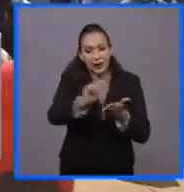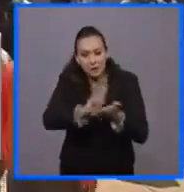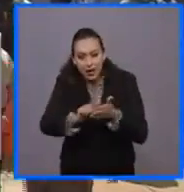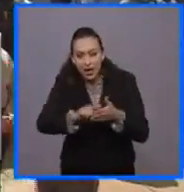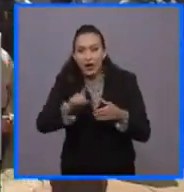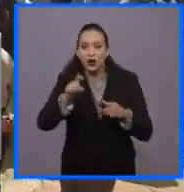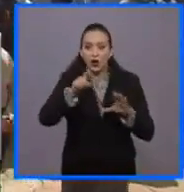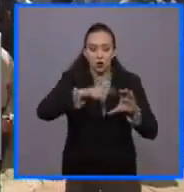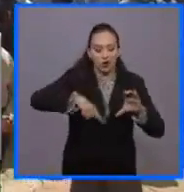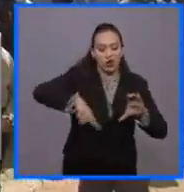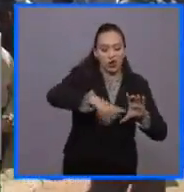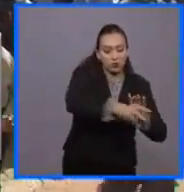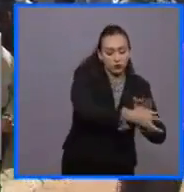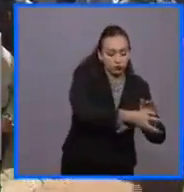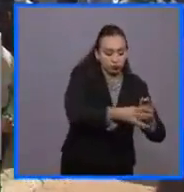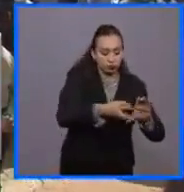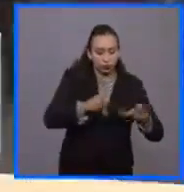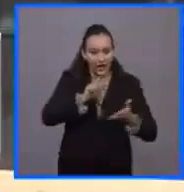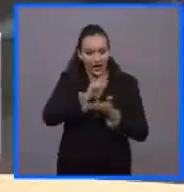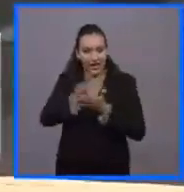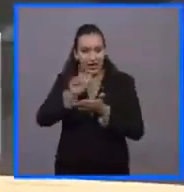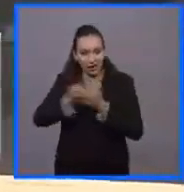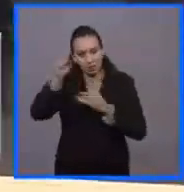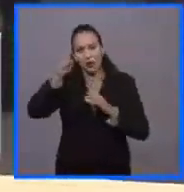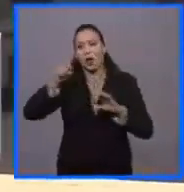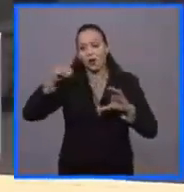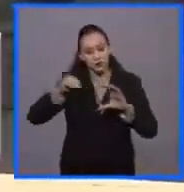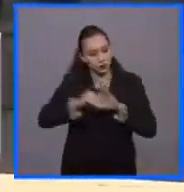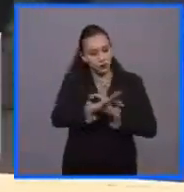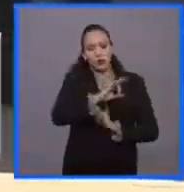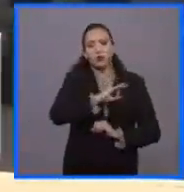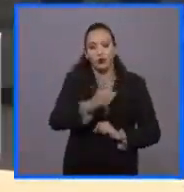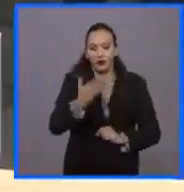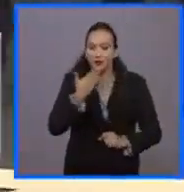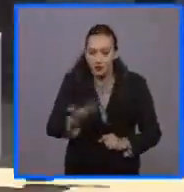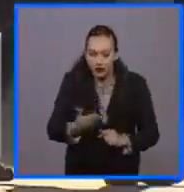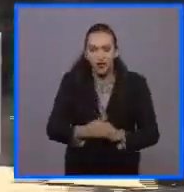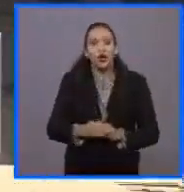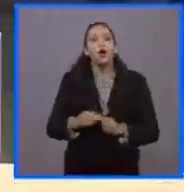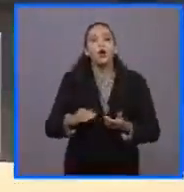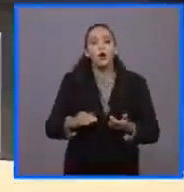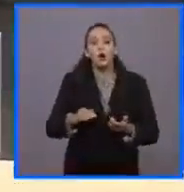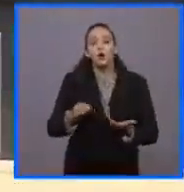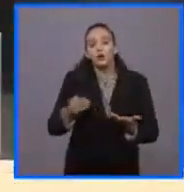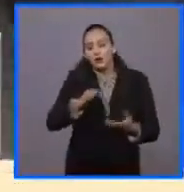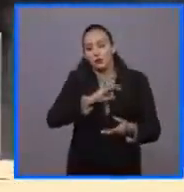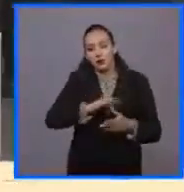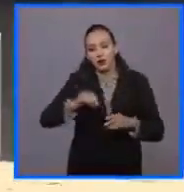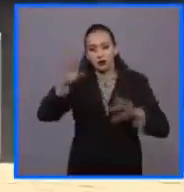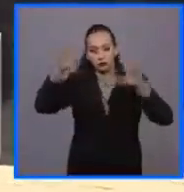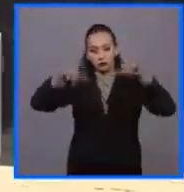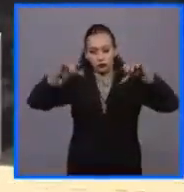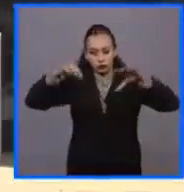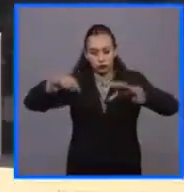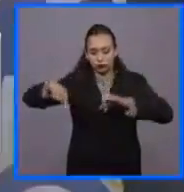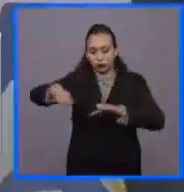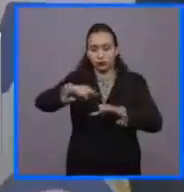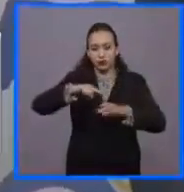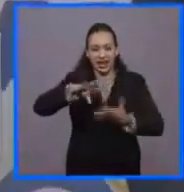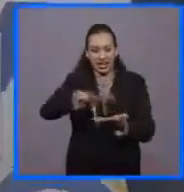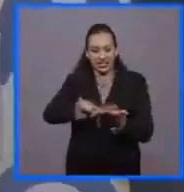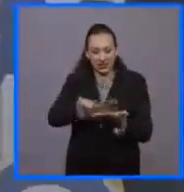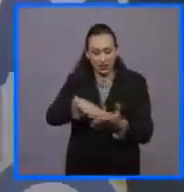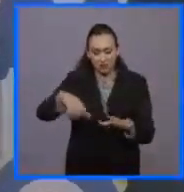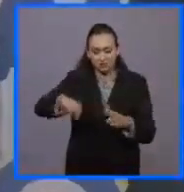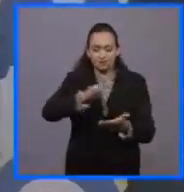desasolve de alcantarillas, campañas de concientización vecinal y la coordinación permanente con el Sistema de Aguas en la Ciudad de México